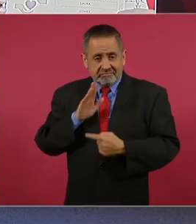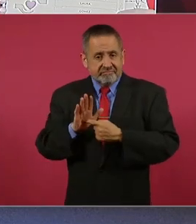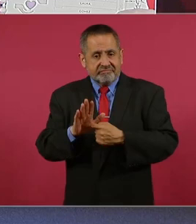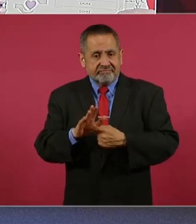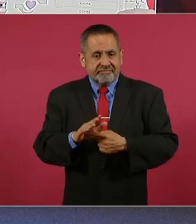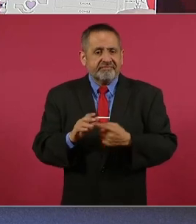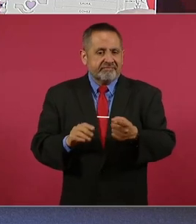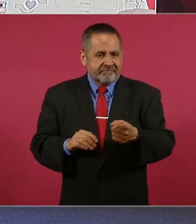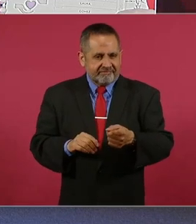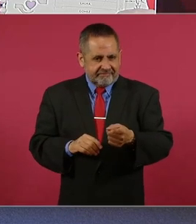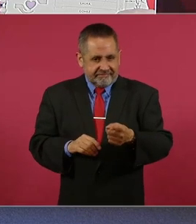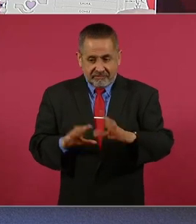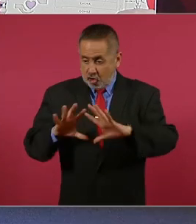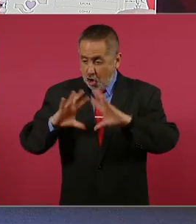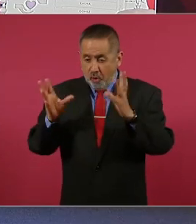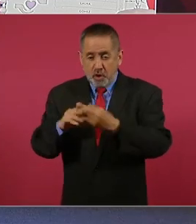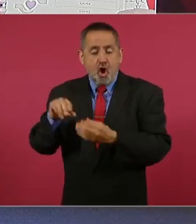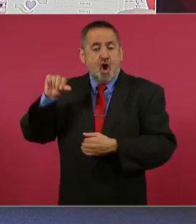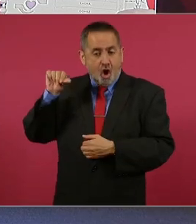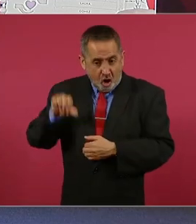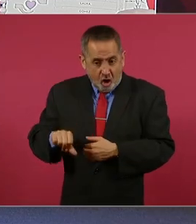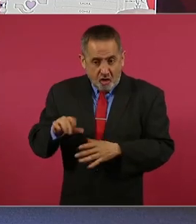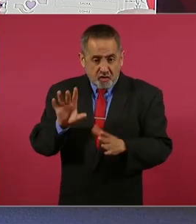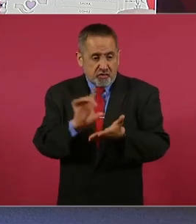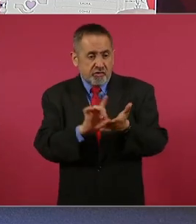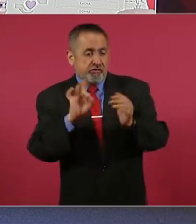hoy te va a llegar, Joaquín,